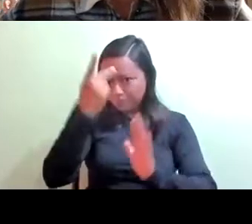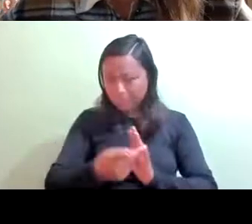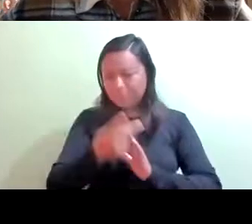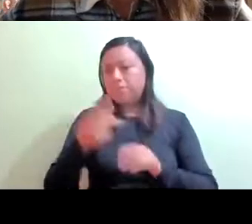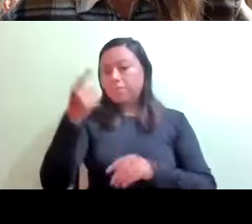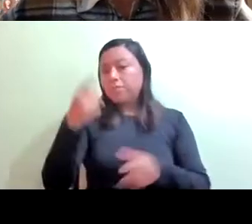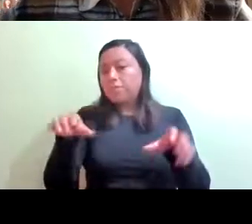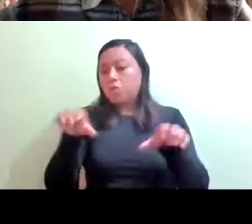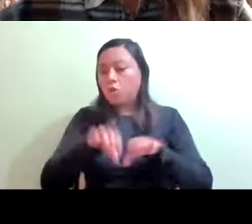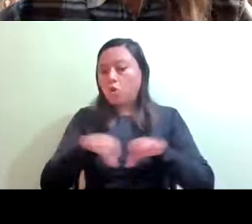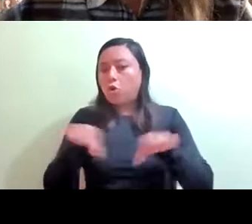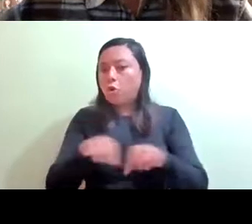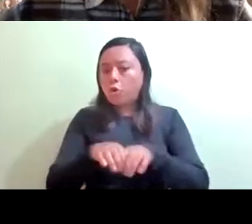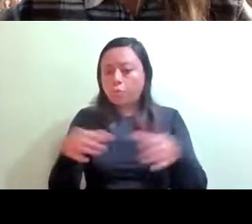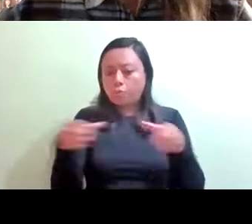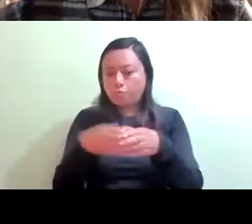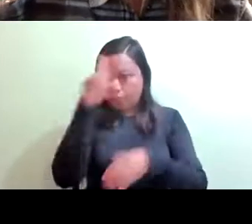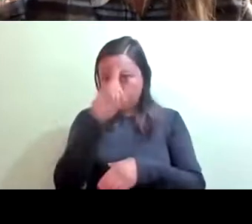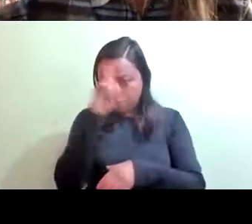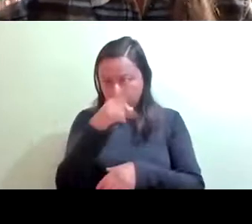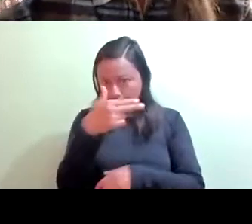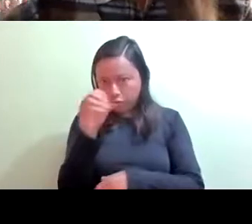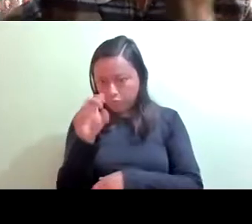ser igual en sentido sencillas.